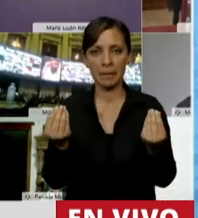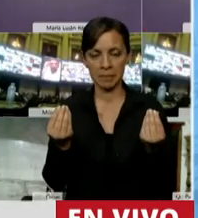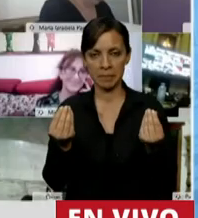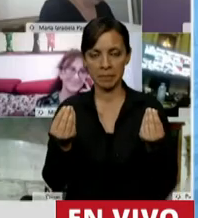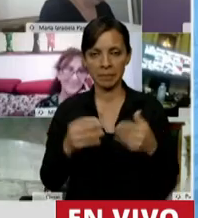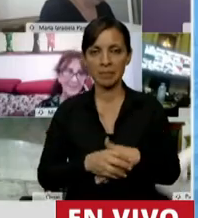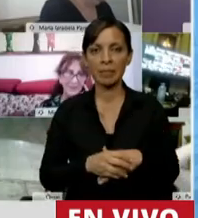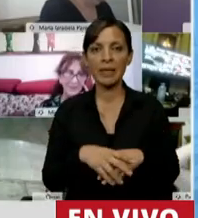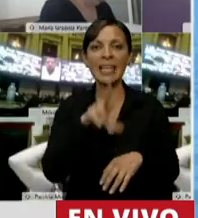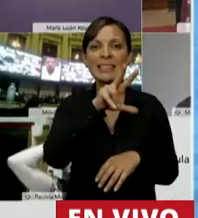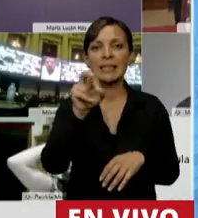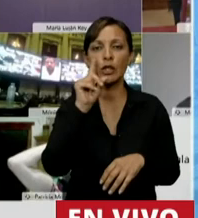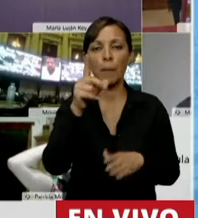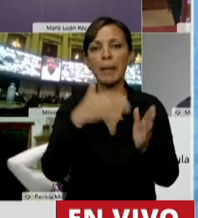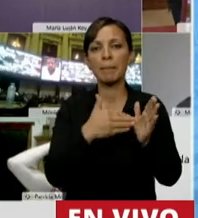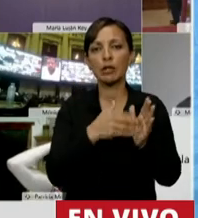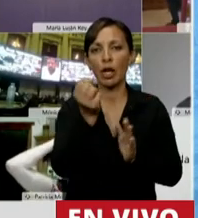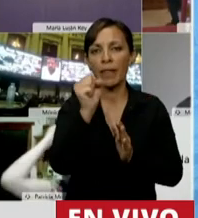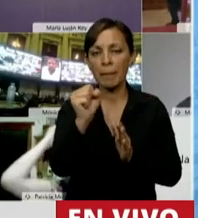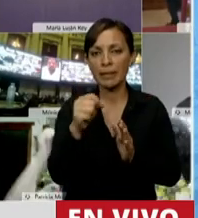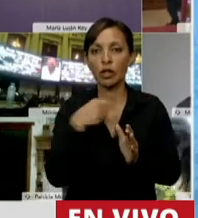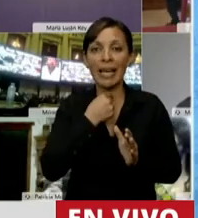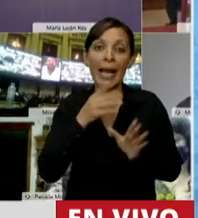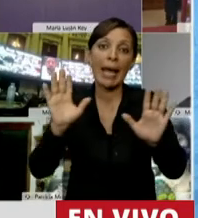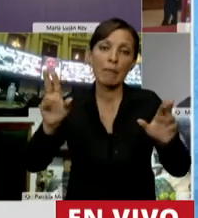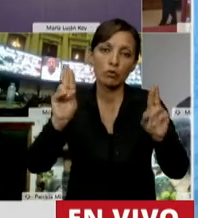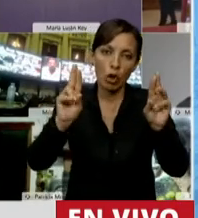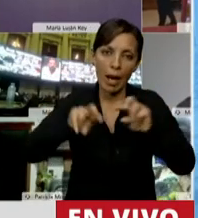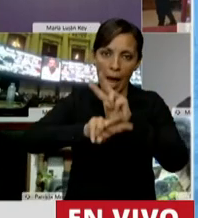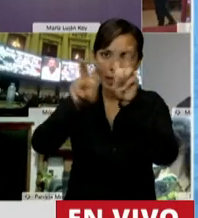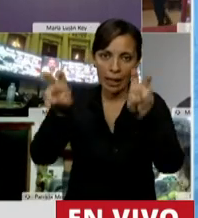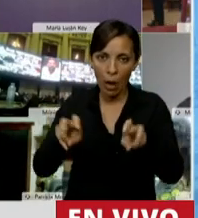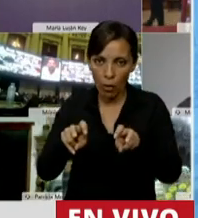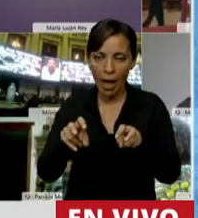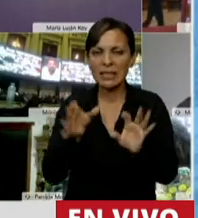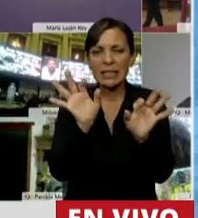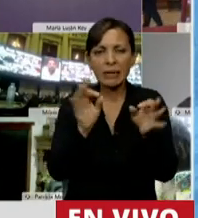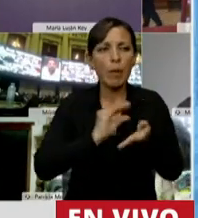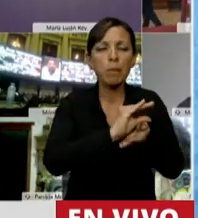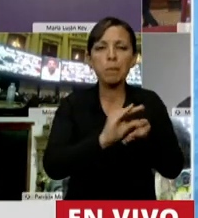300.000 millones de pesos que pretendemos o que esperamos recaudar